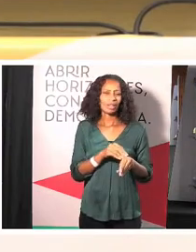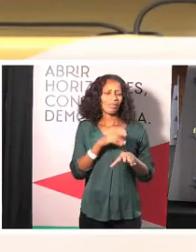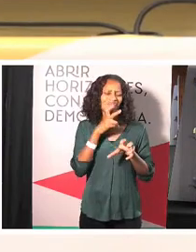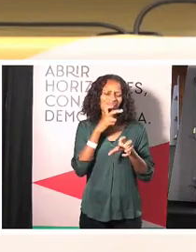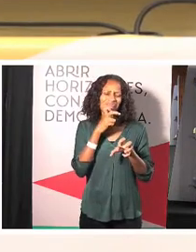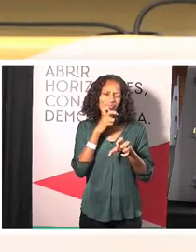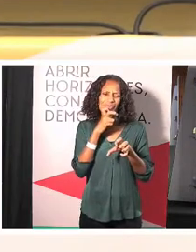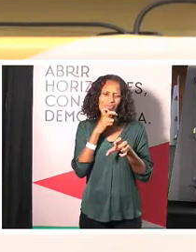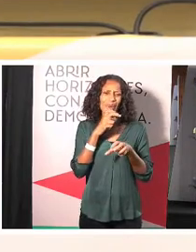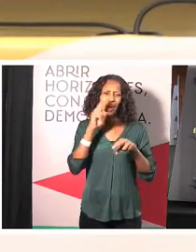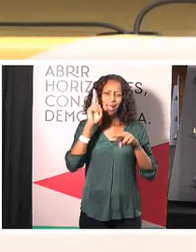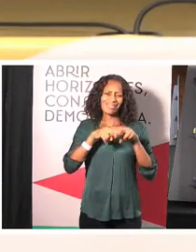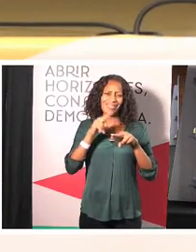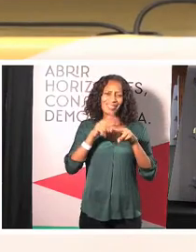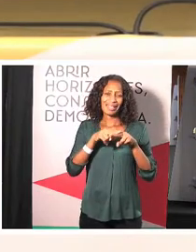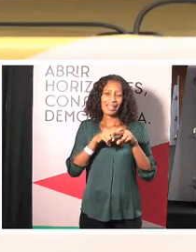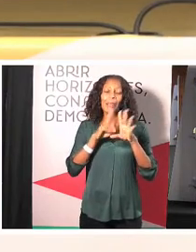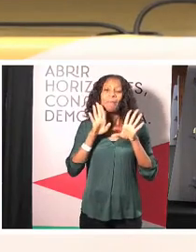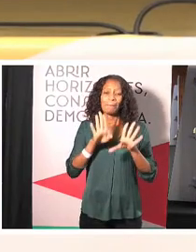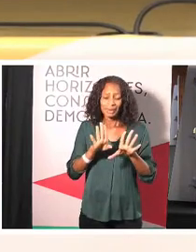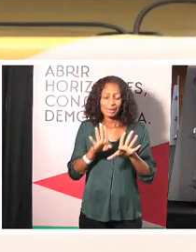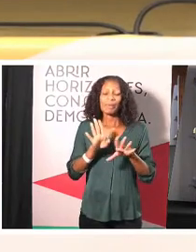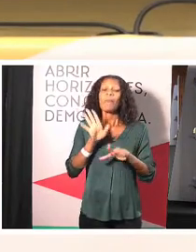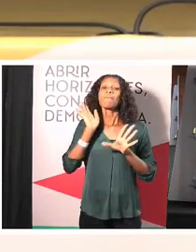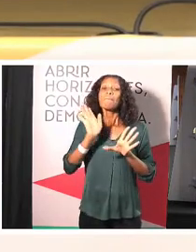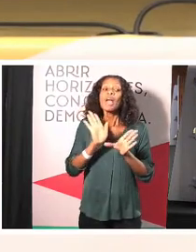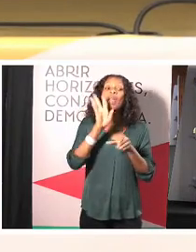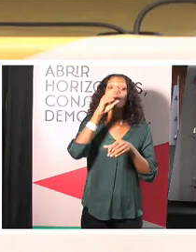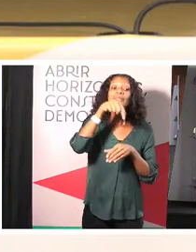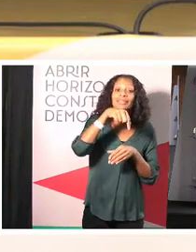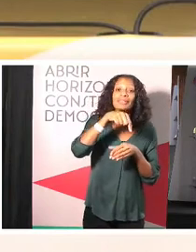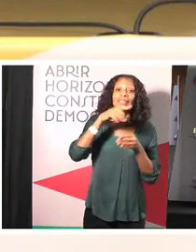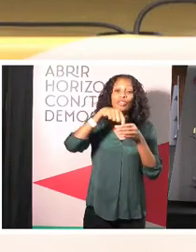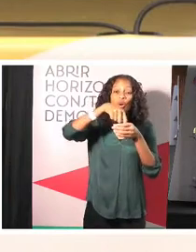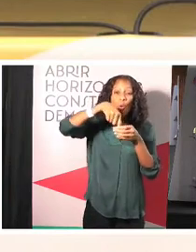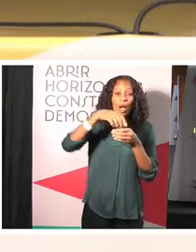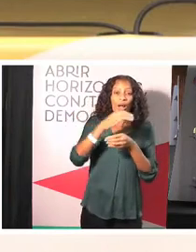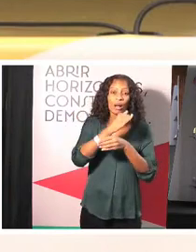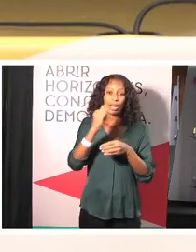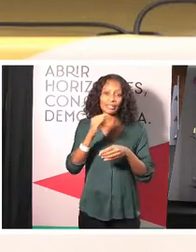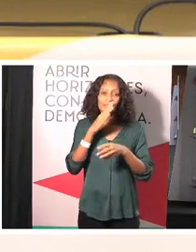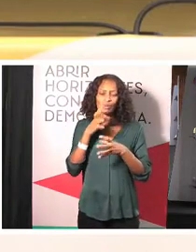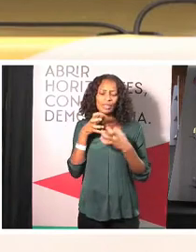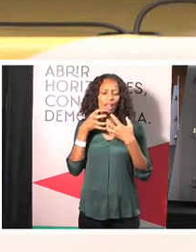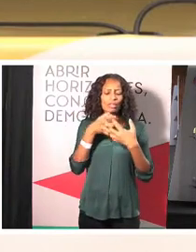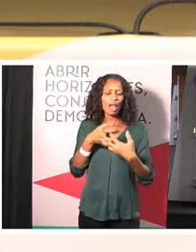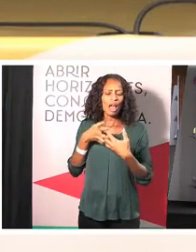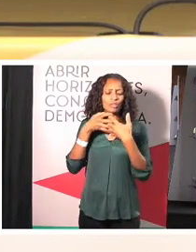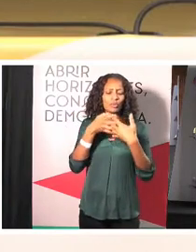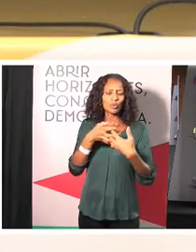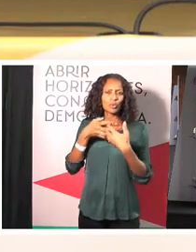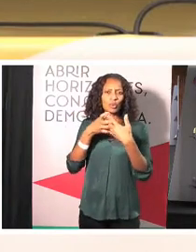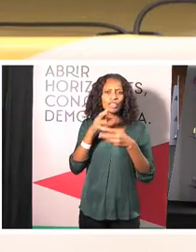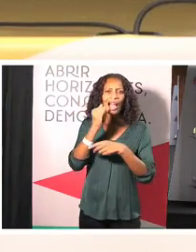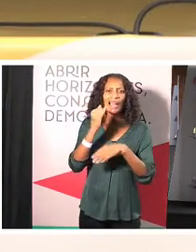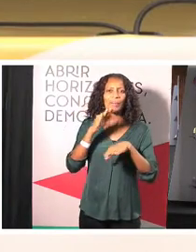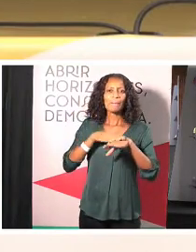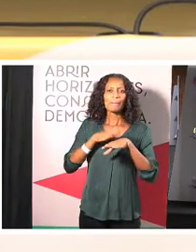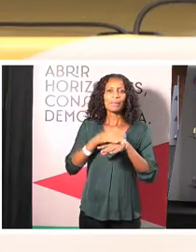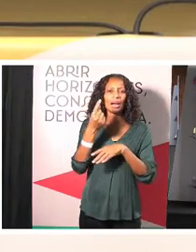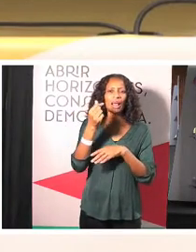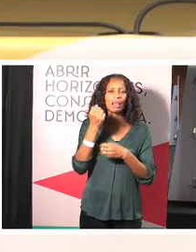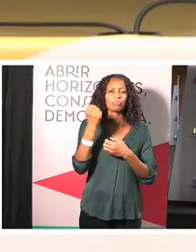que existen huecos. ¿Por qué? En esta lucha por el corazón del capitalismo hay una mutación. Que es una mutación